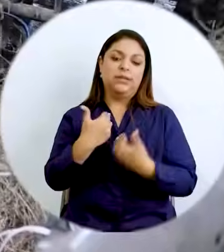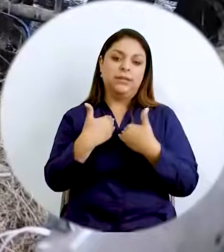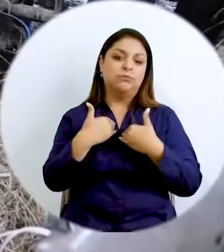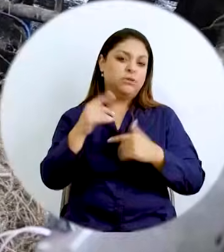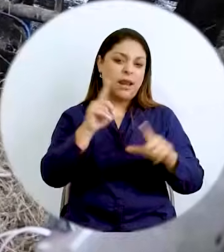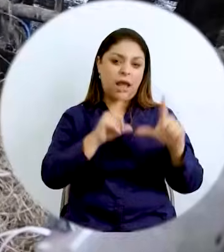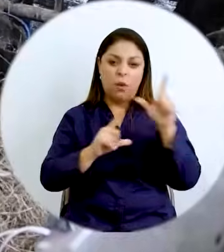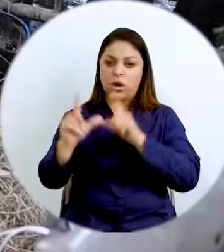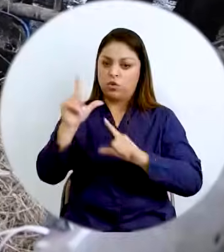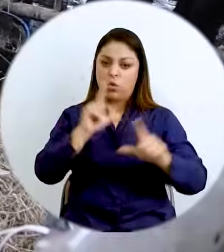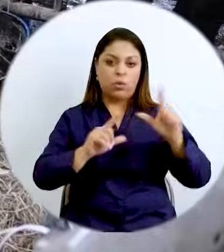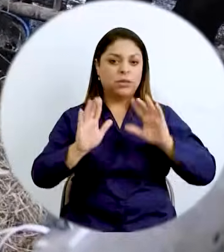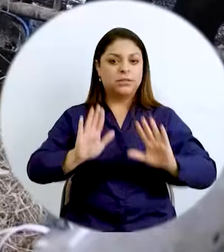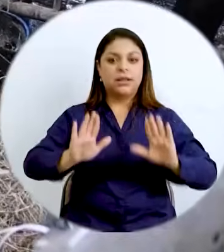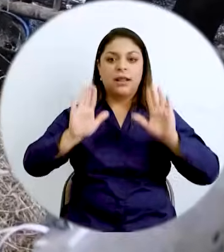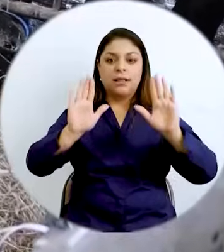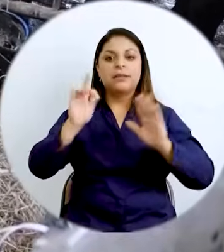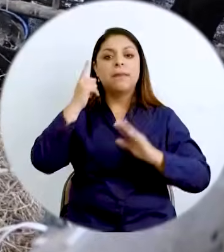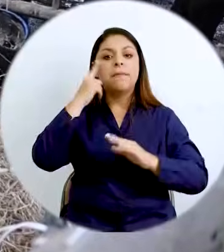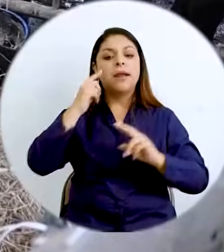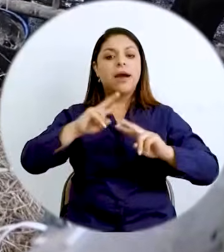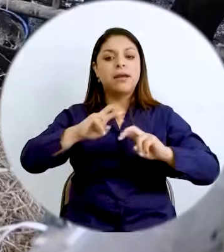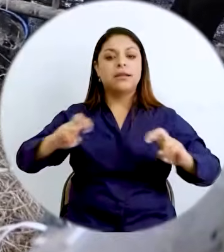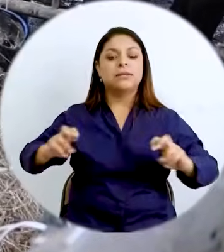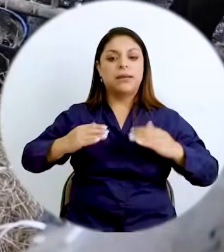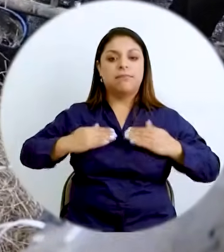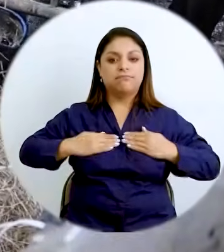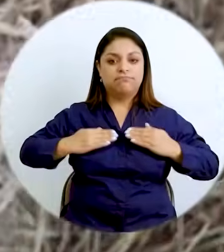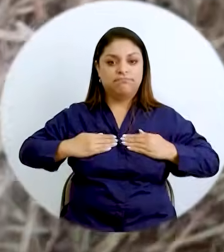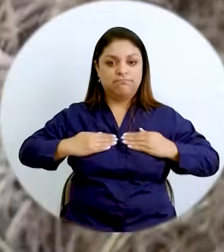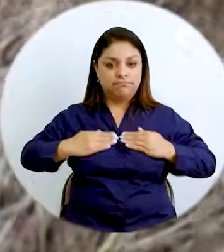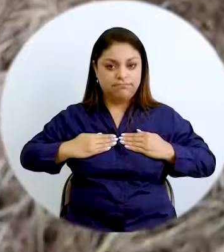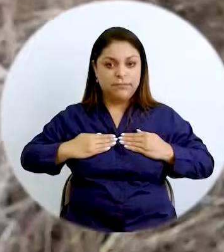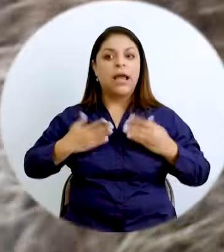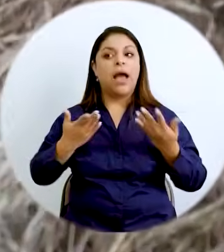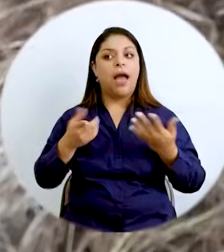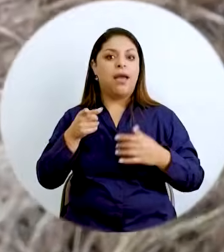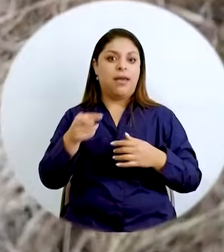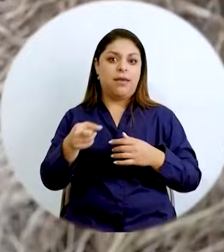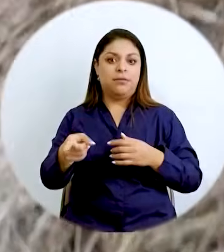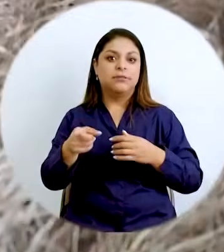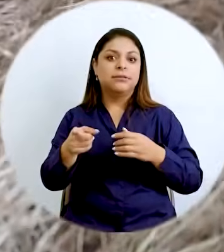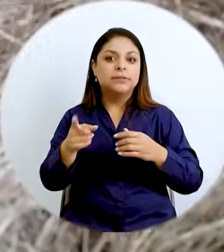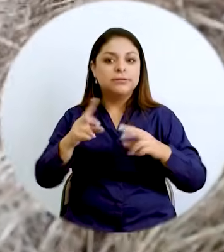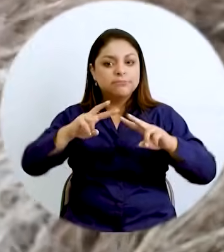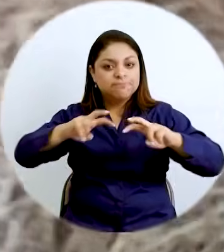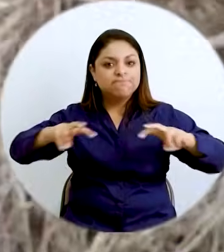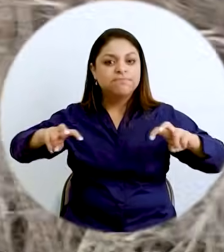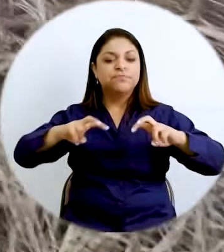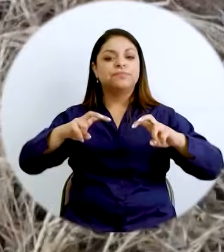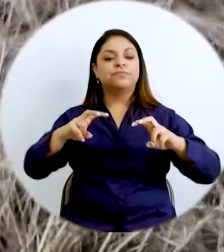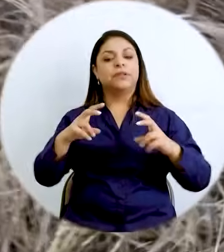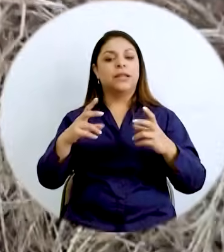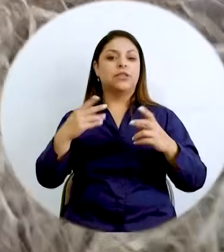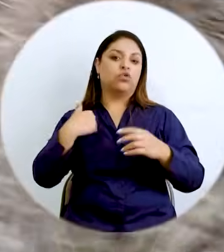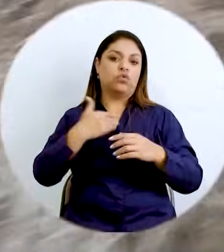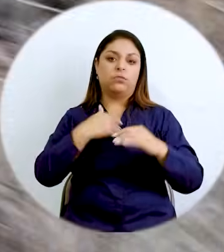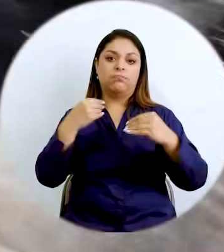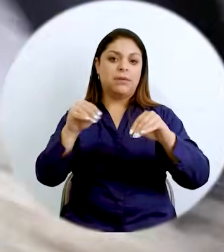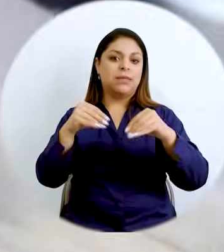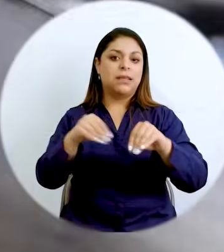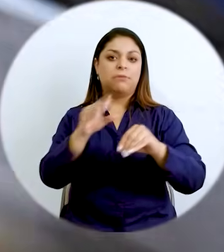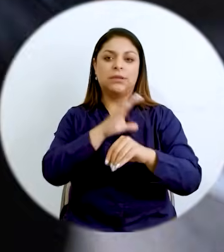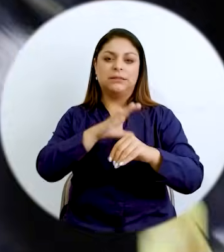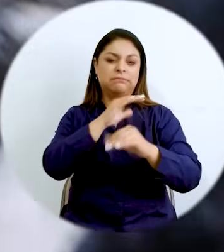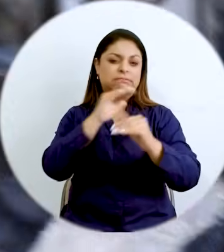laboratorio excelente, por ejemplo, para análisis de mastitis, de infecciones de la glándula mamaria, que es uno de los eventos más importantes, pues vendemos